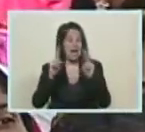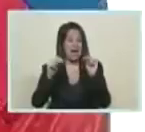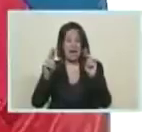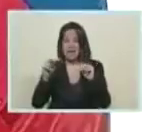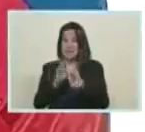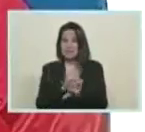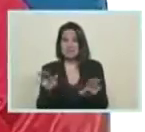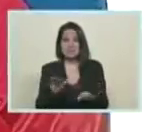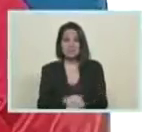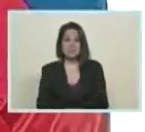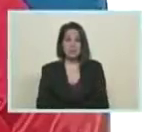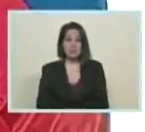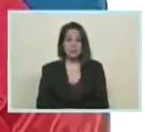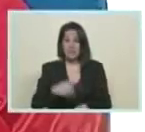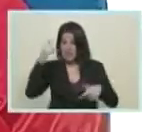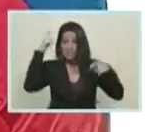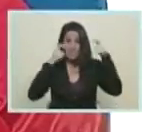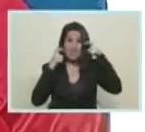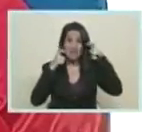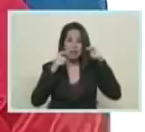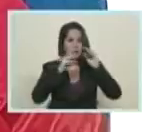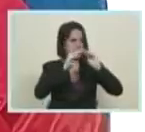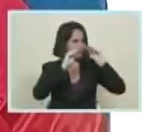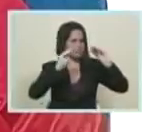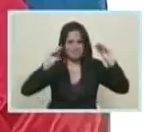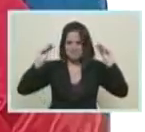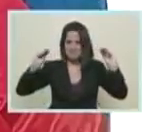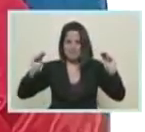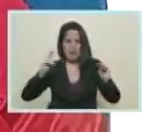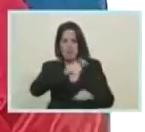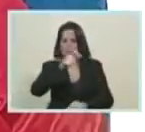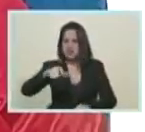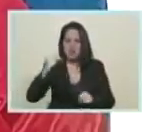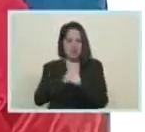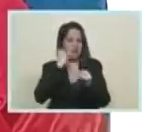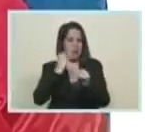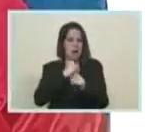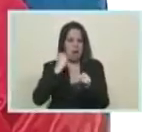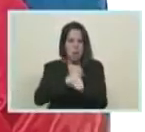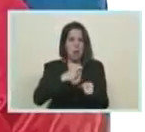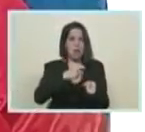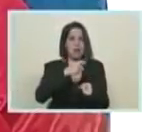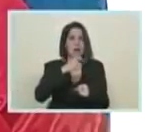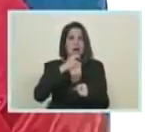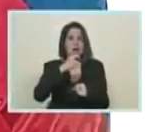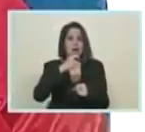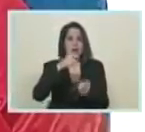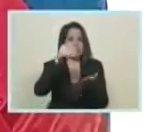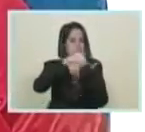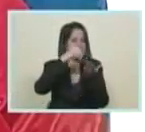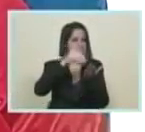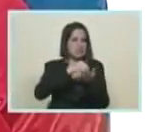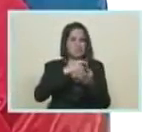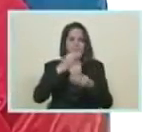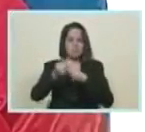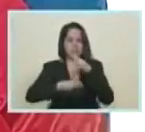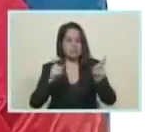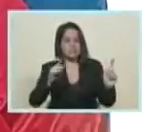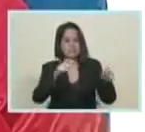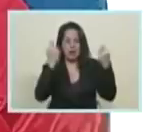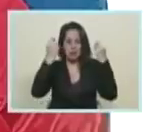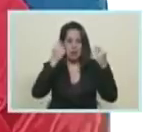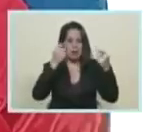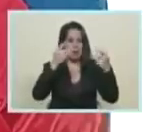Jamás. Comandante Chávez llamó a la clase obrera y dijo: vamos a recuperar campo por campo, refinería por